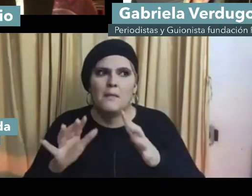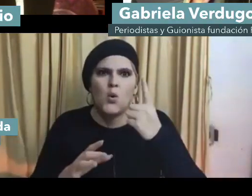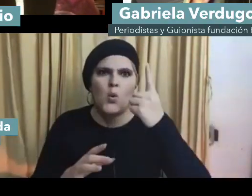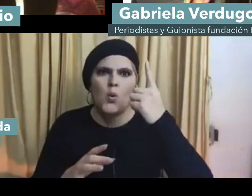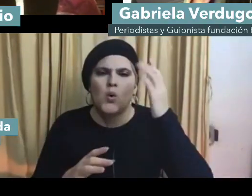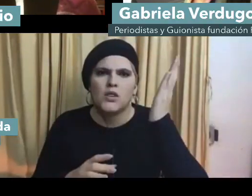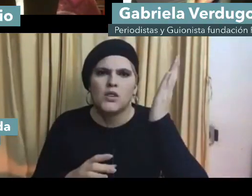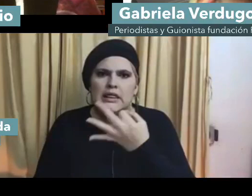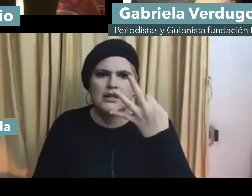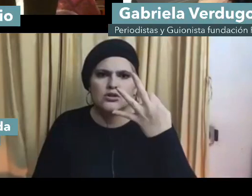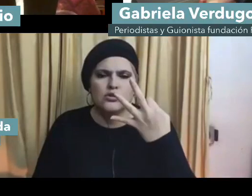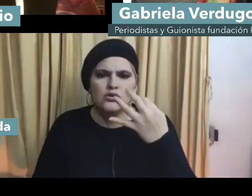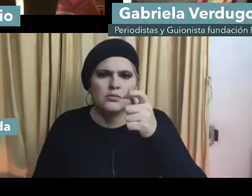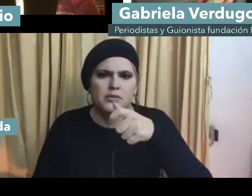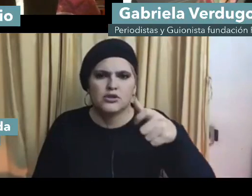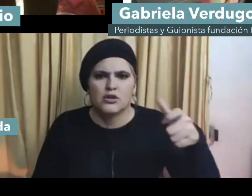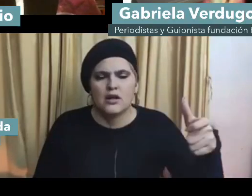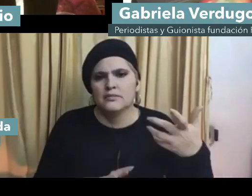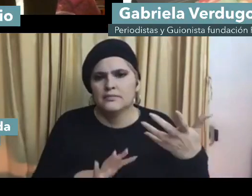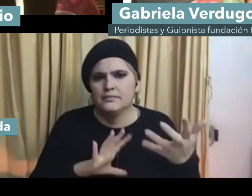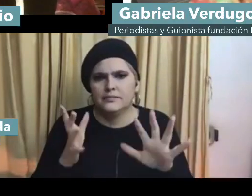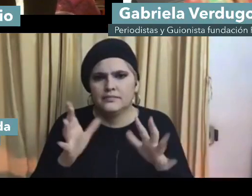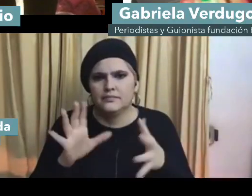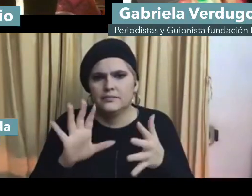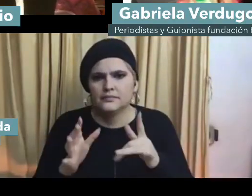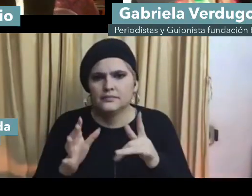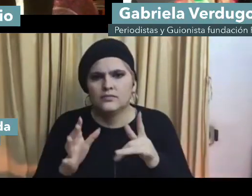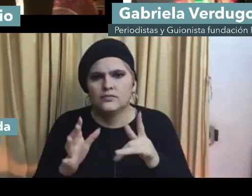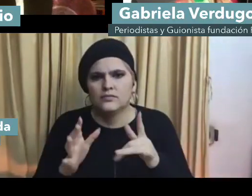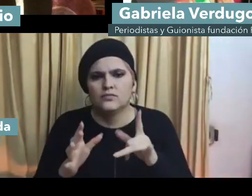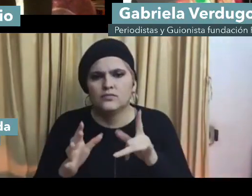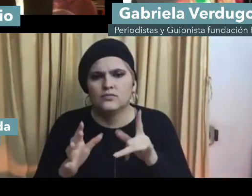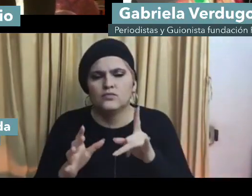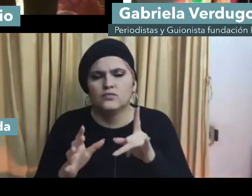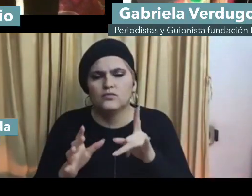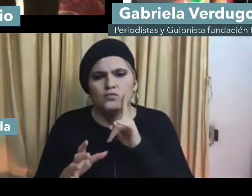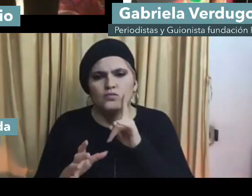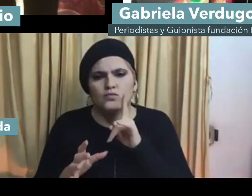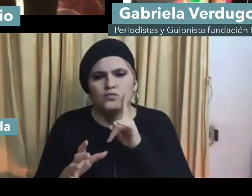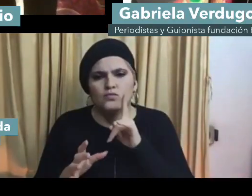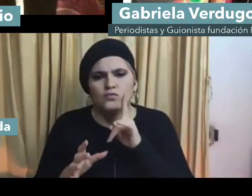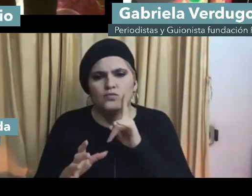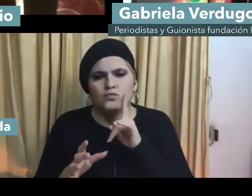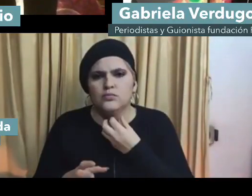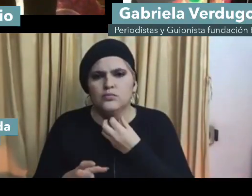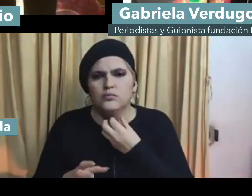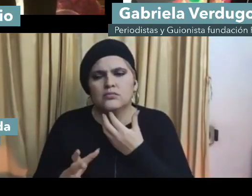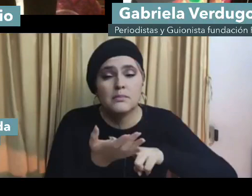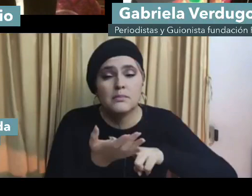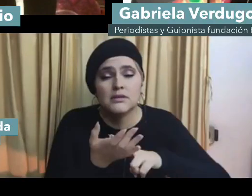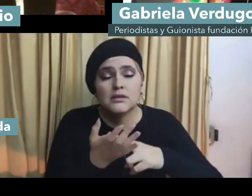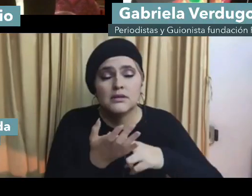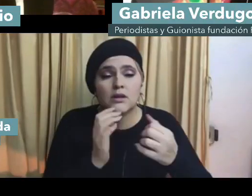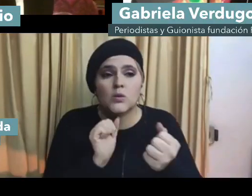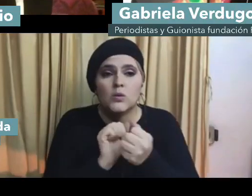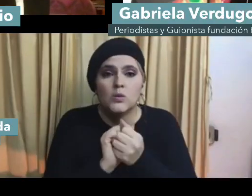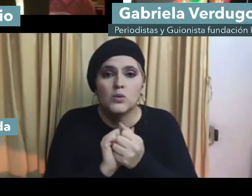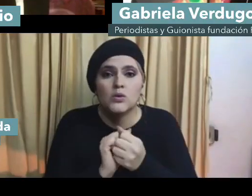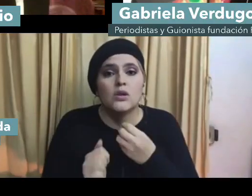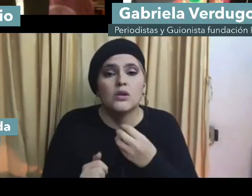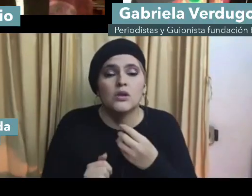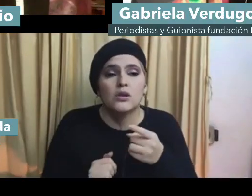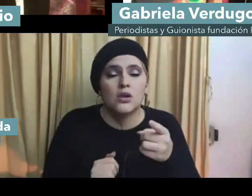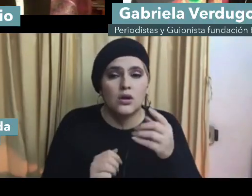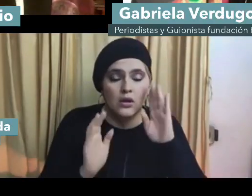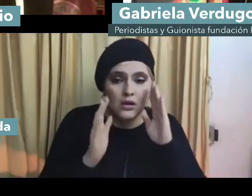lo tanto, y epilepsia, crisis gelástica, no hay. Mañana vamos a ver el tema en comorbilidad de epilepsia y autismo, ¿ya?